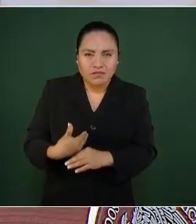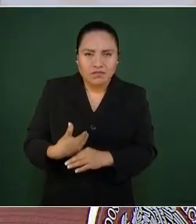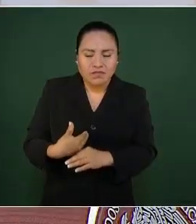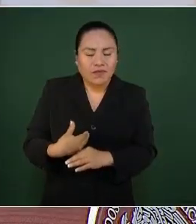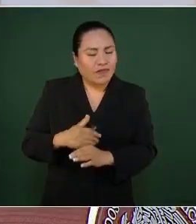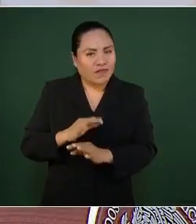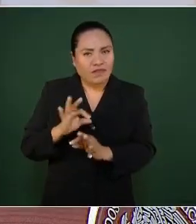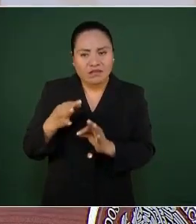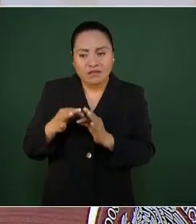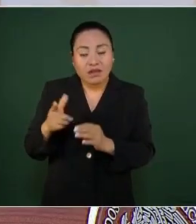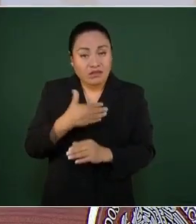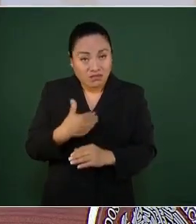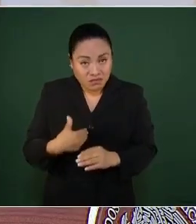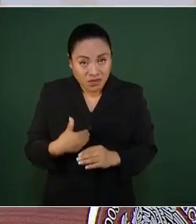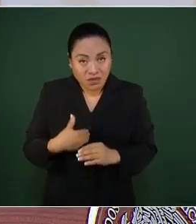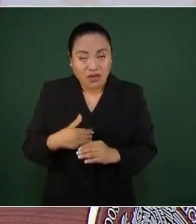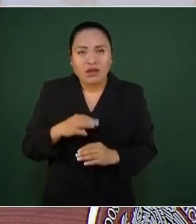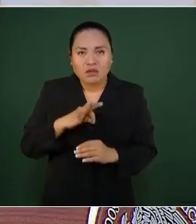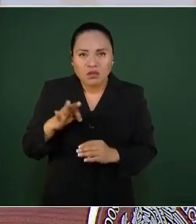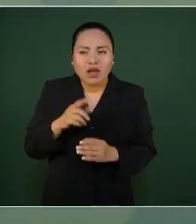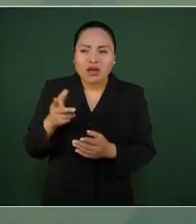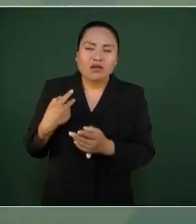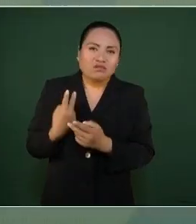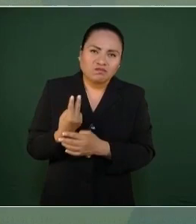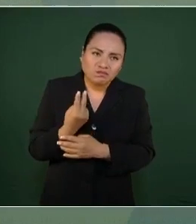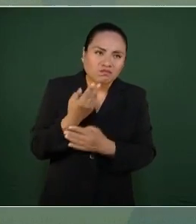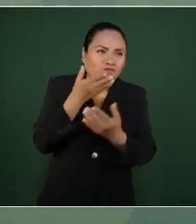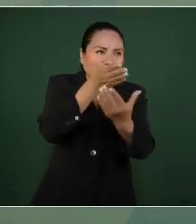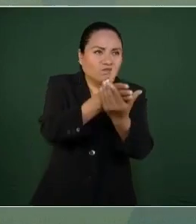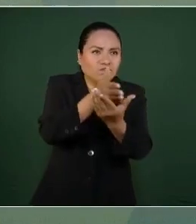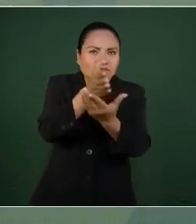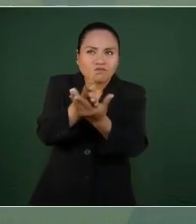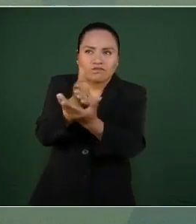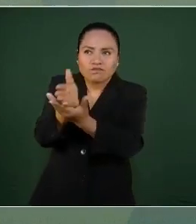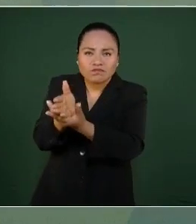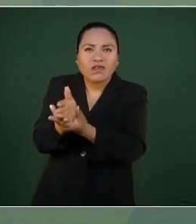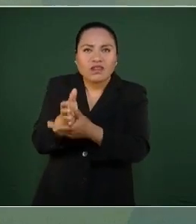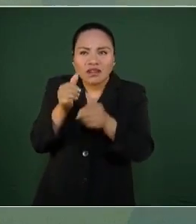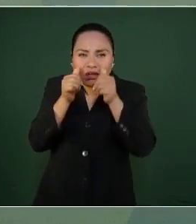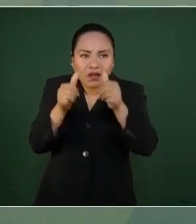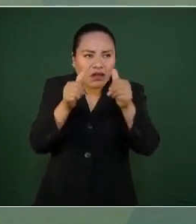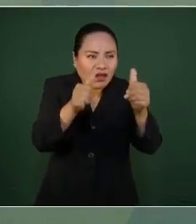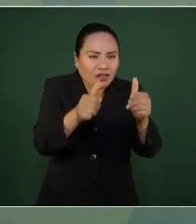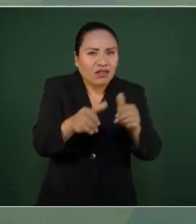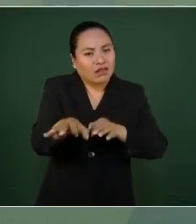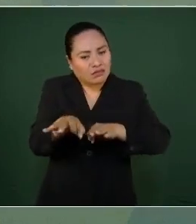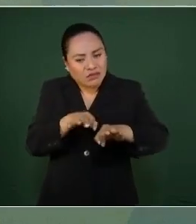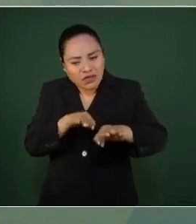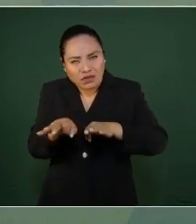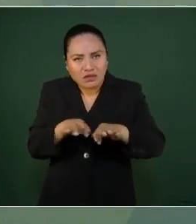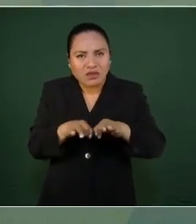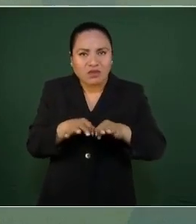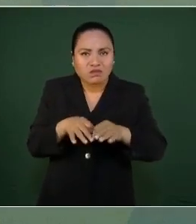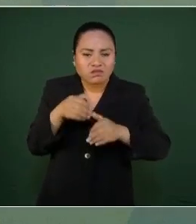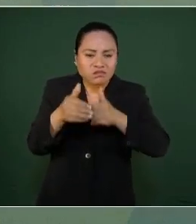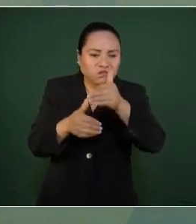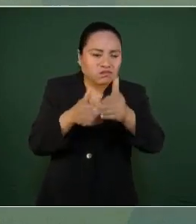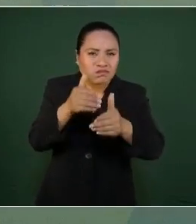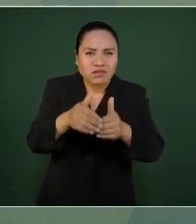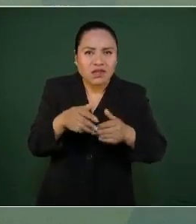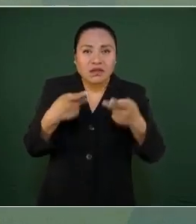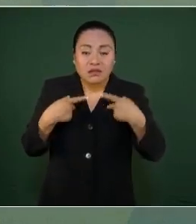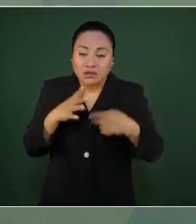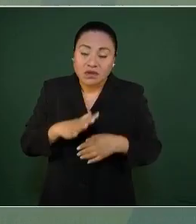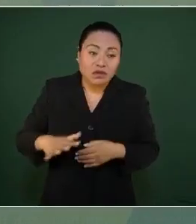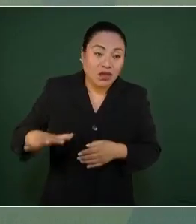habiendo tenido la oportunidad de recorrer con usted un largo camino, puedo decirle que si bien al pueblo es siempre el